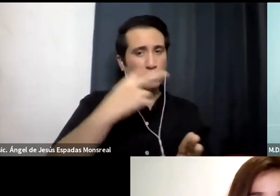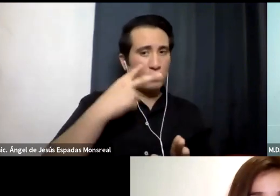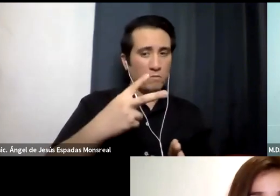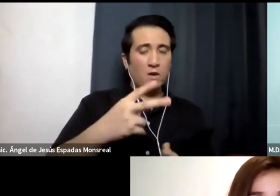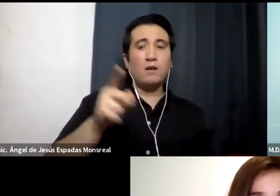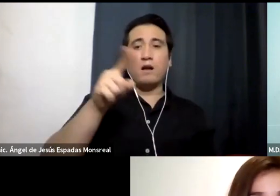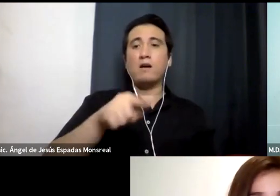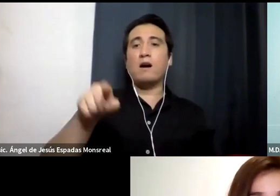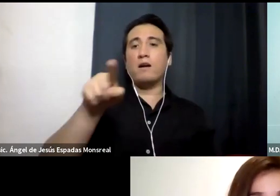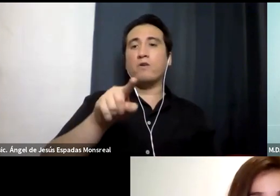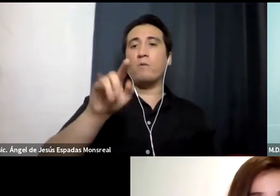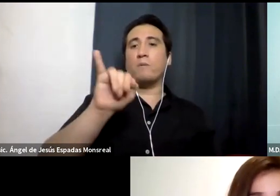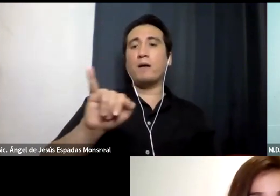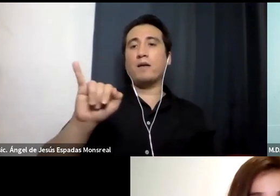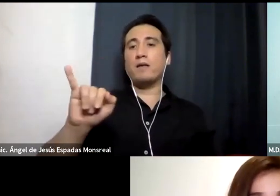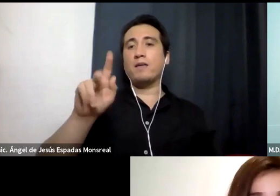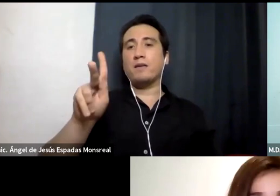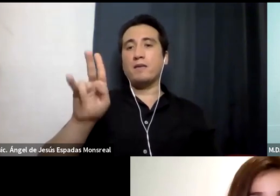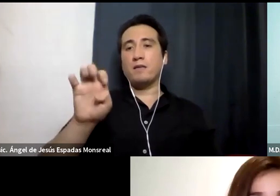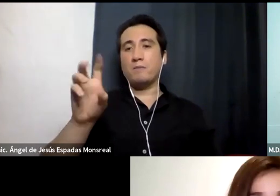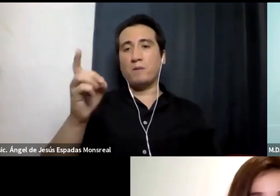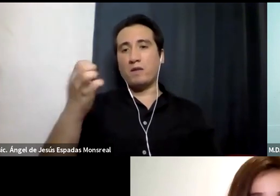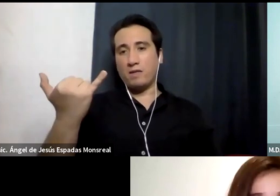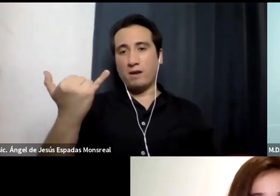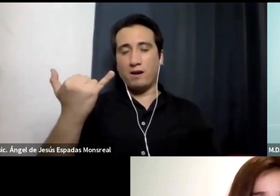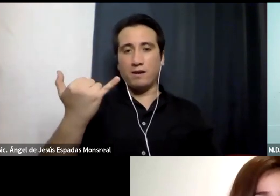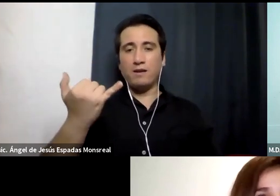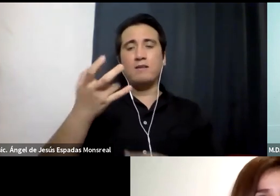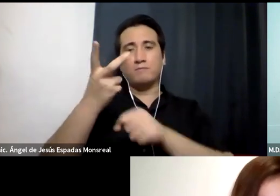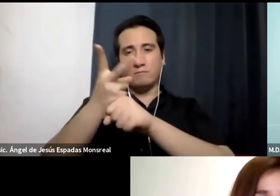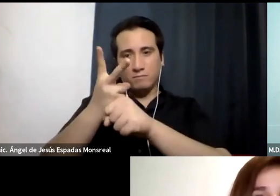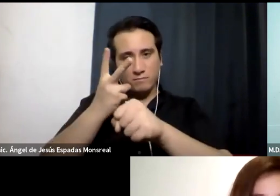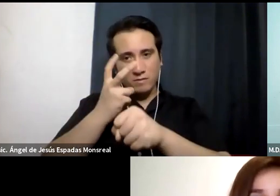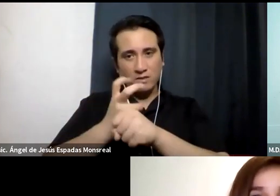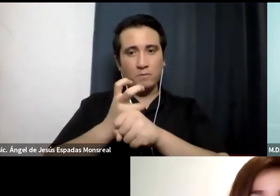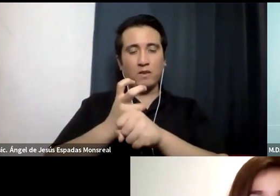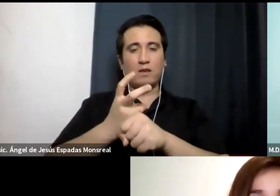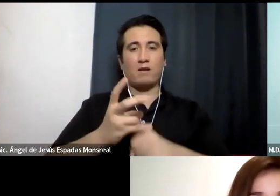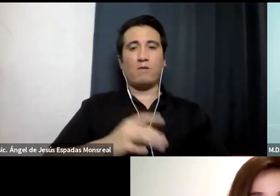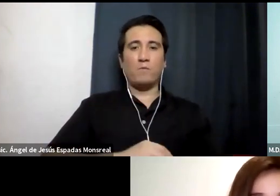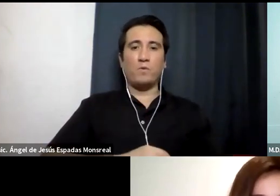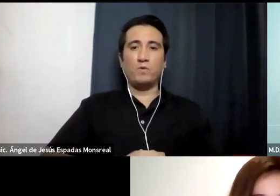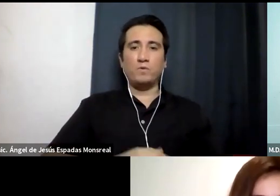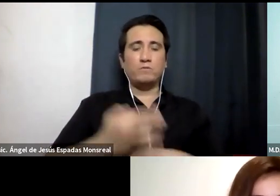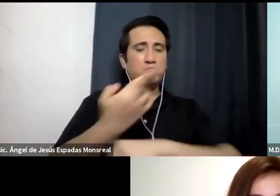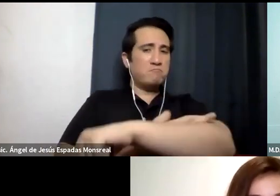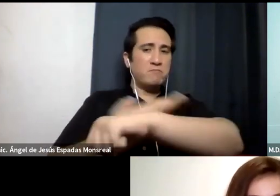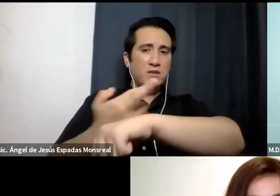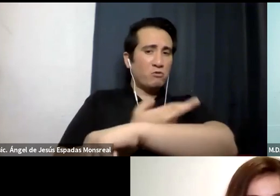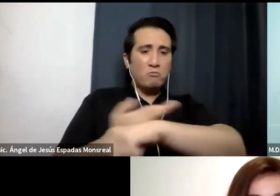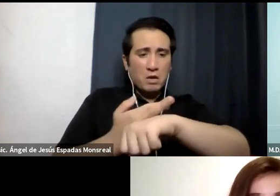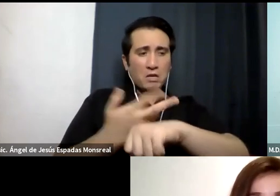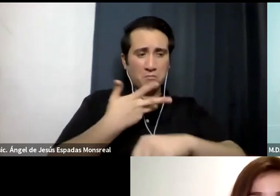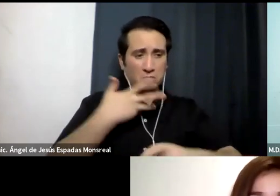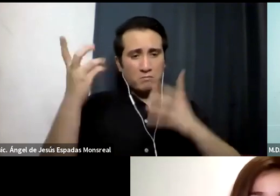@IPDEI con doble I al inicio. Así que bueno, les invitamos a, sobre todo, pues resolver todas sus dudas. El día de